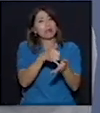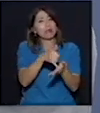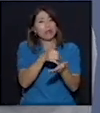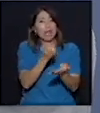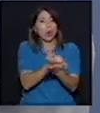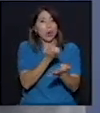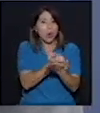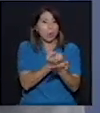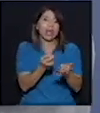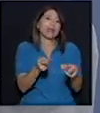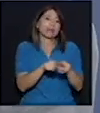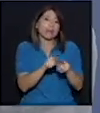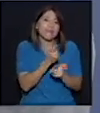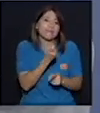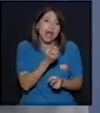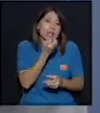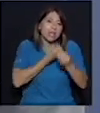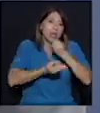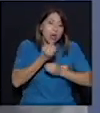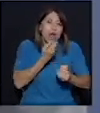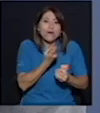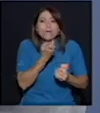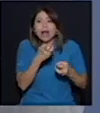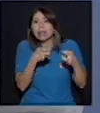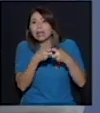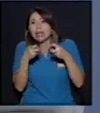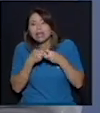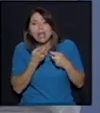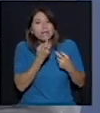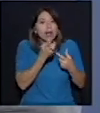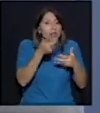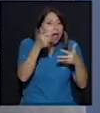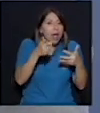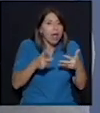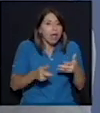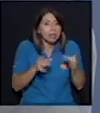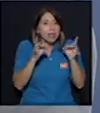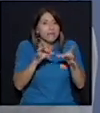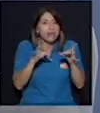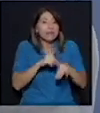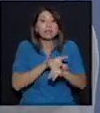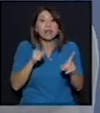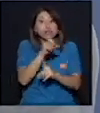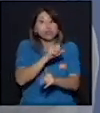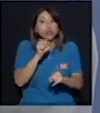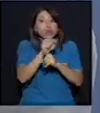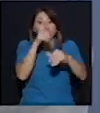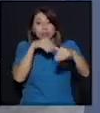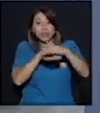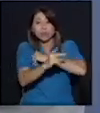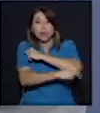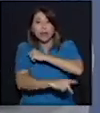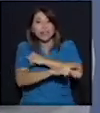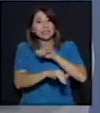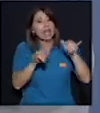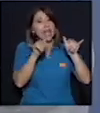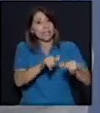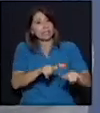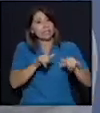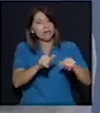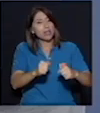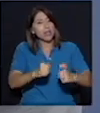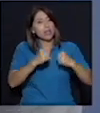carácter alimentario, de carácter energético terribles, la situación interna es de gran estabilidad, por lo